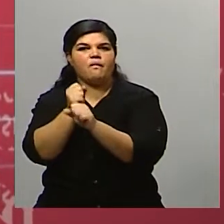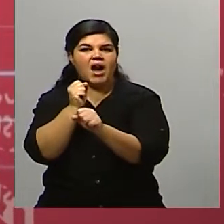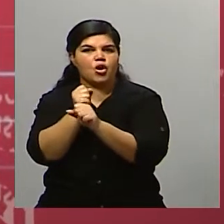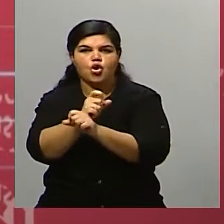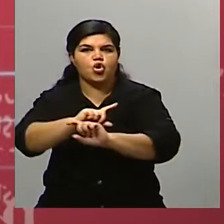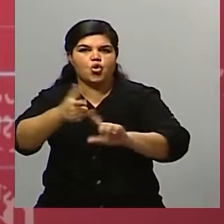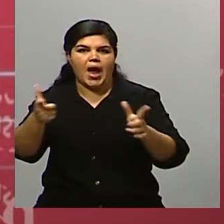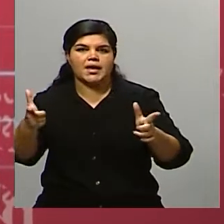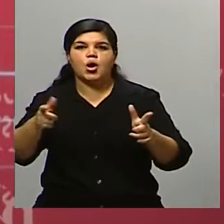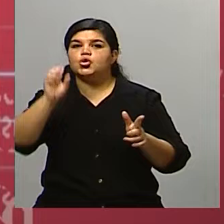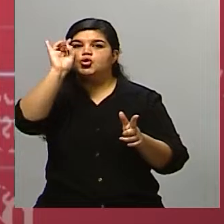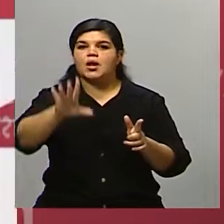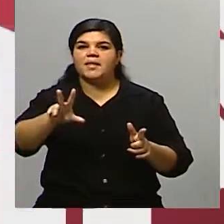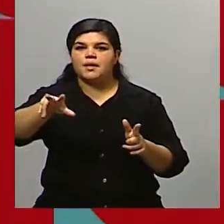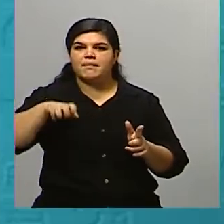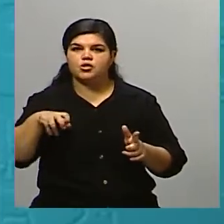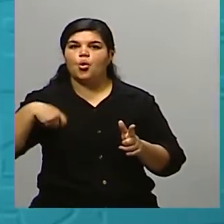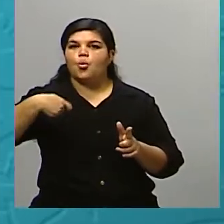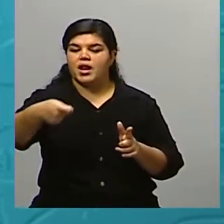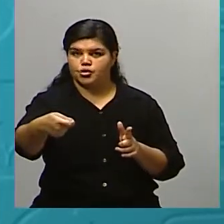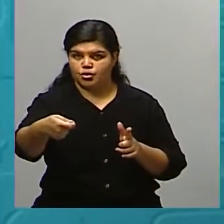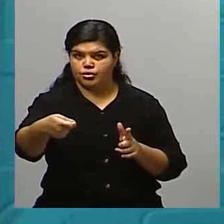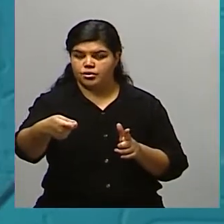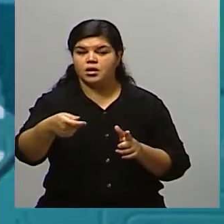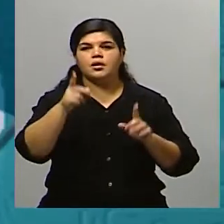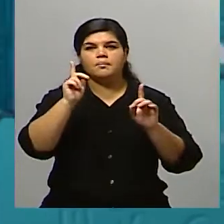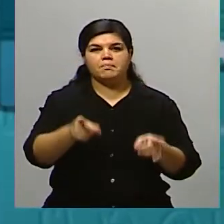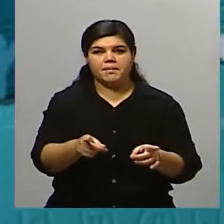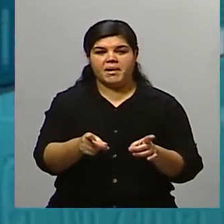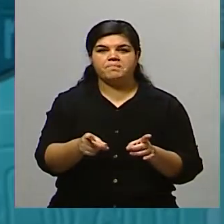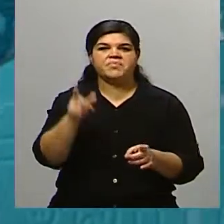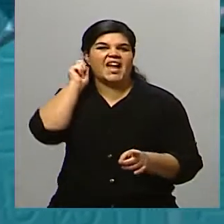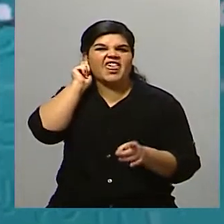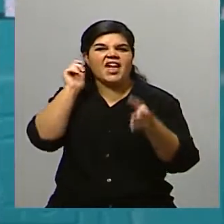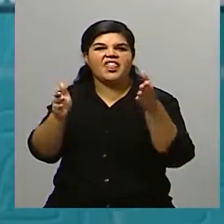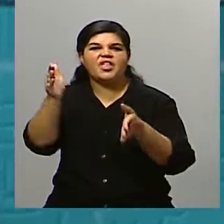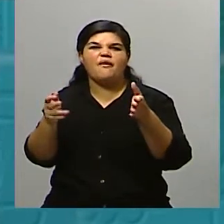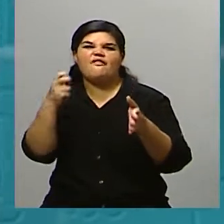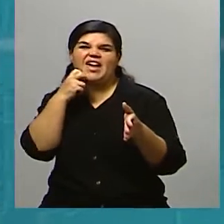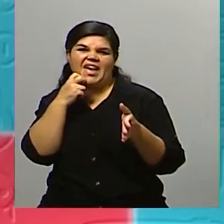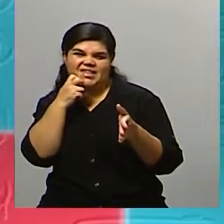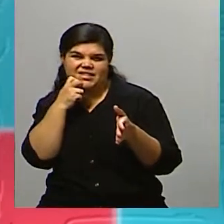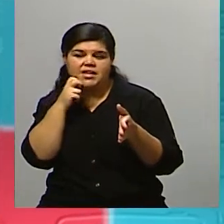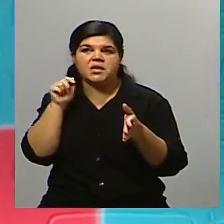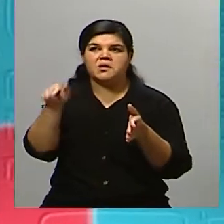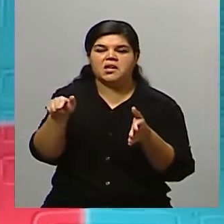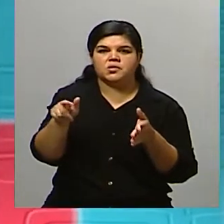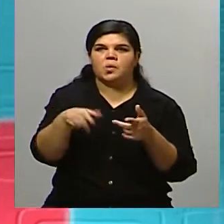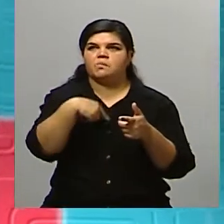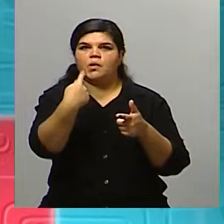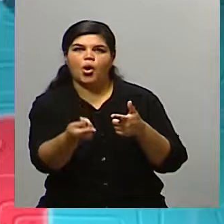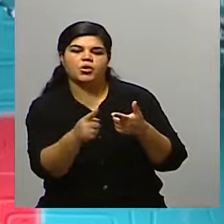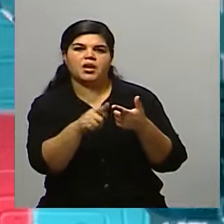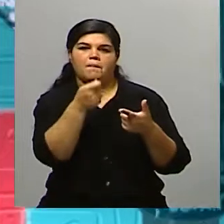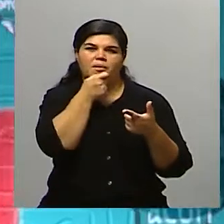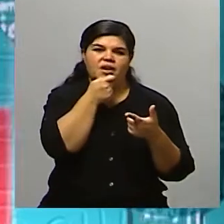La seguridad social atiende contingencia de la vida de las personas, ¿no? La vejez es una de las contingencias, ¿no? Puede ser la incapacidad, puede ser otra